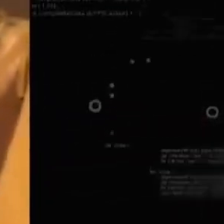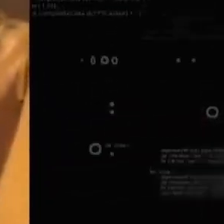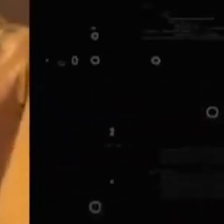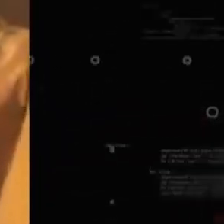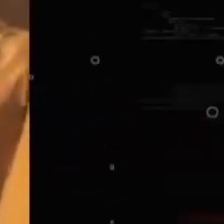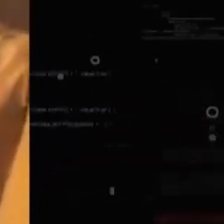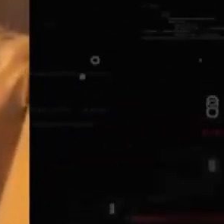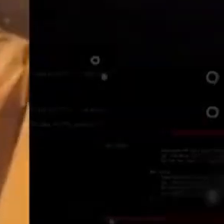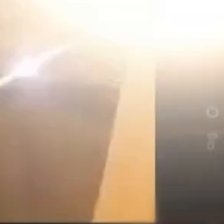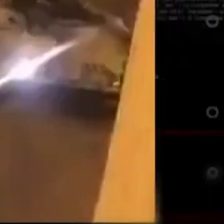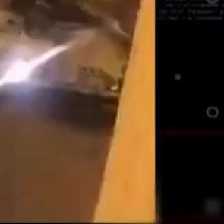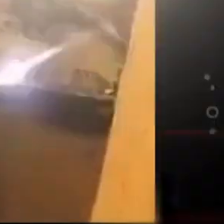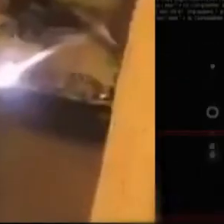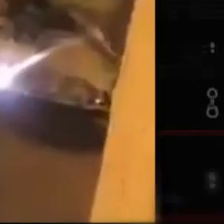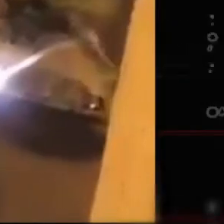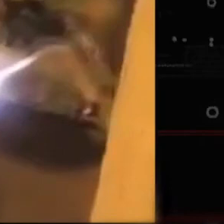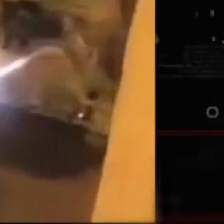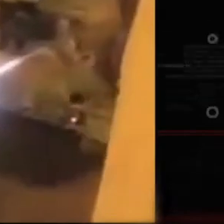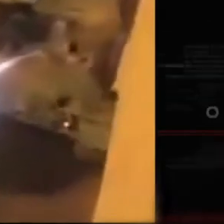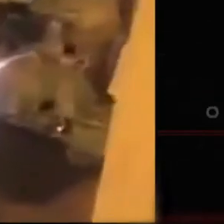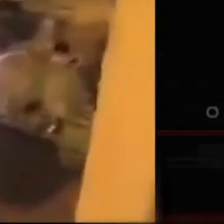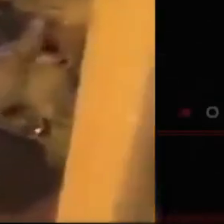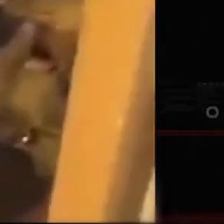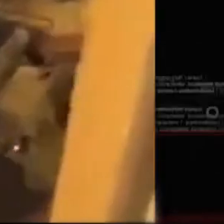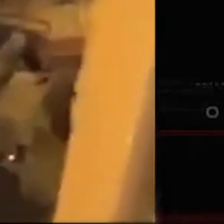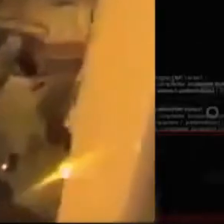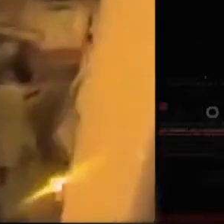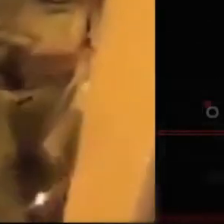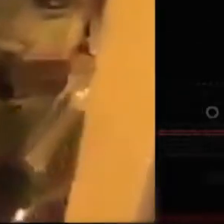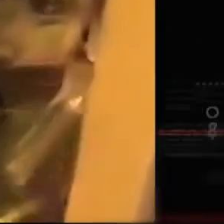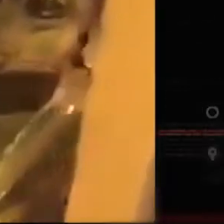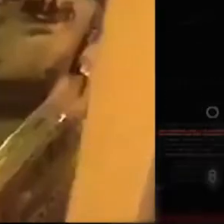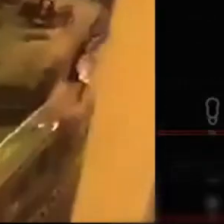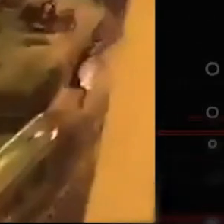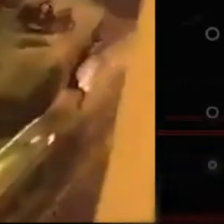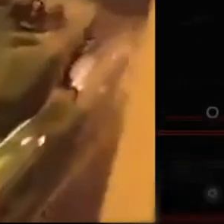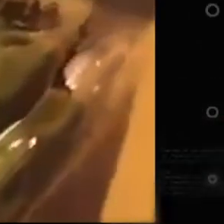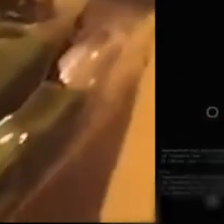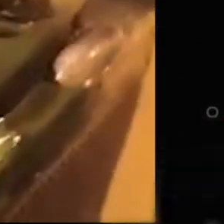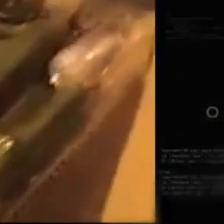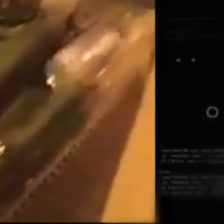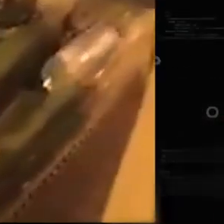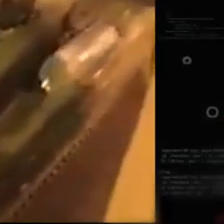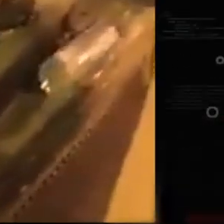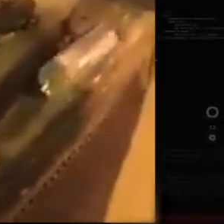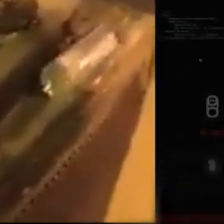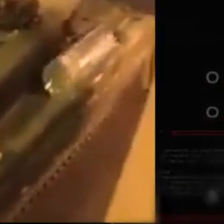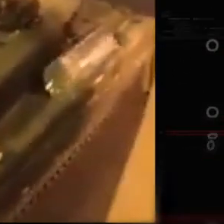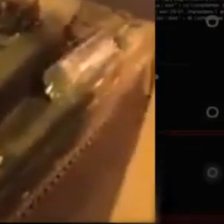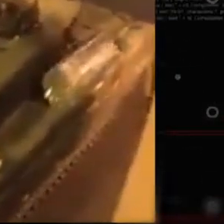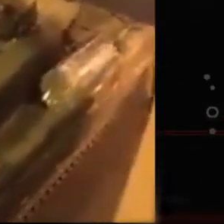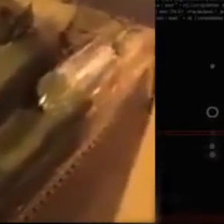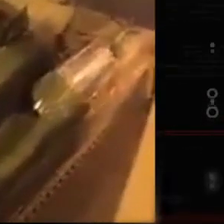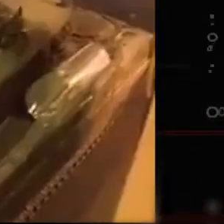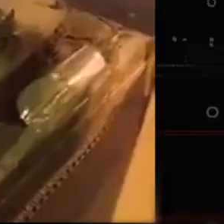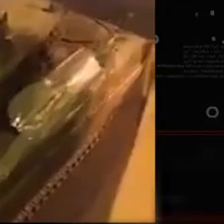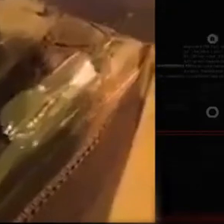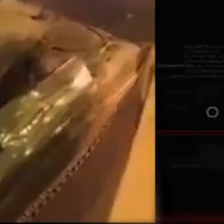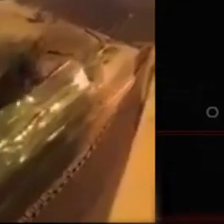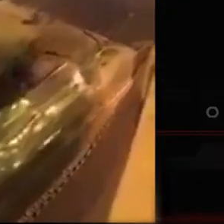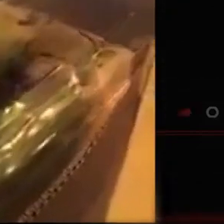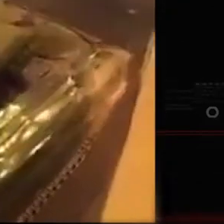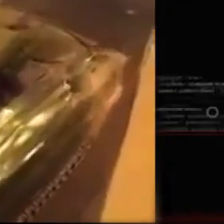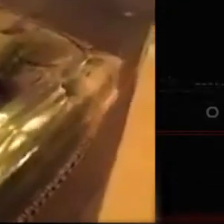Como parte de esta campaña de miedo, otros usuarios de X compartieron un video con el que aseguraban falsamente la llegada